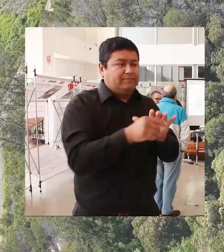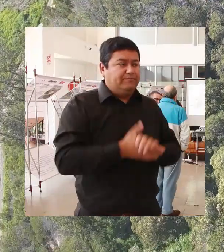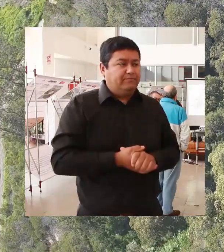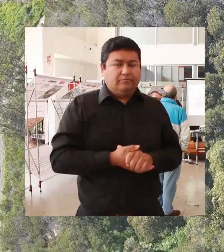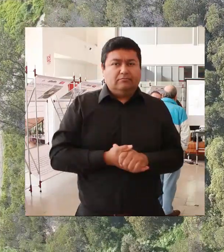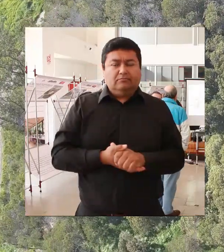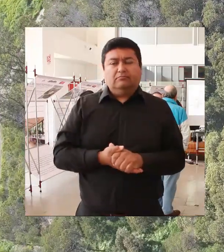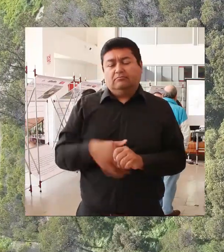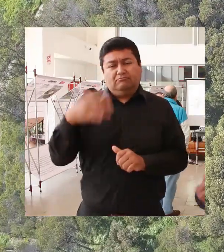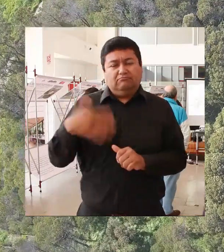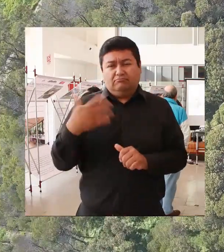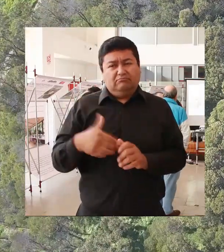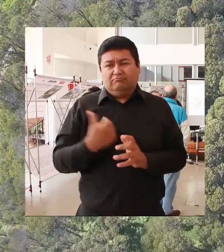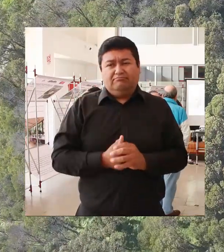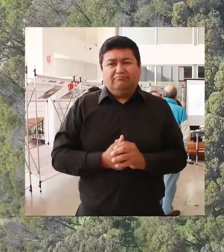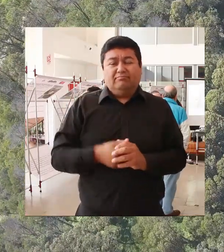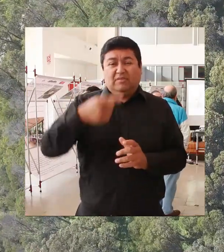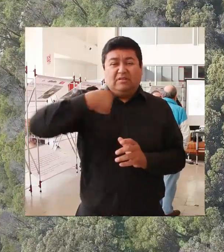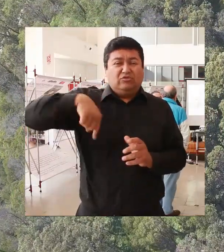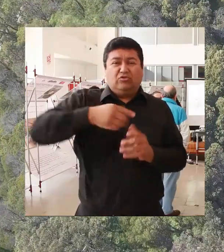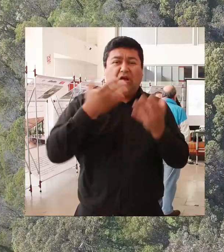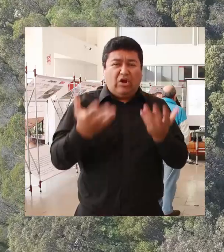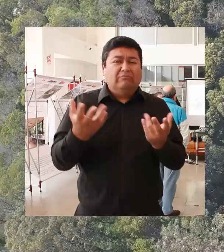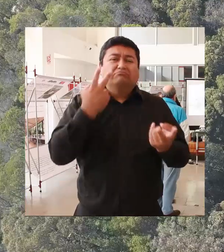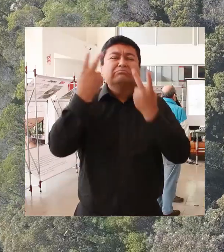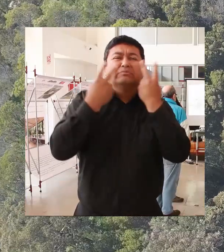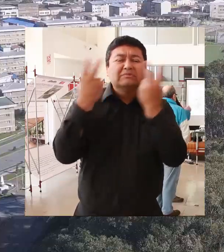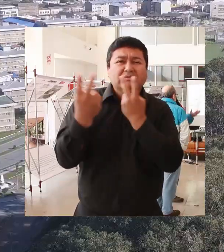bueno lo que estamos haciendo para que se conozca